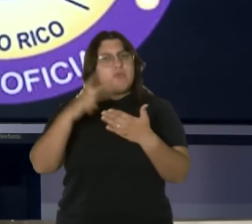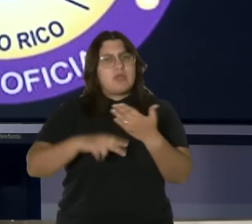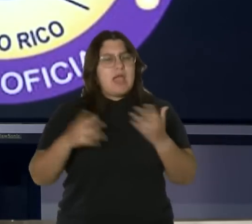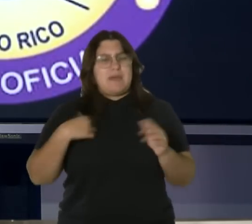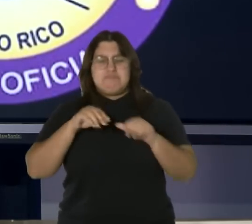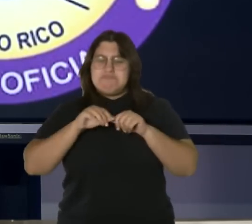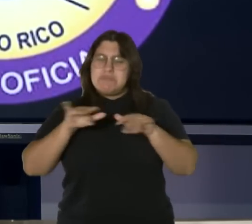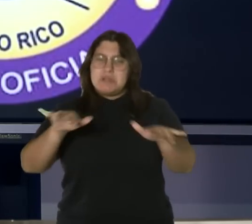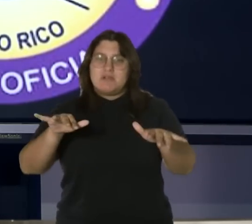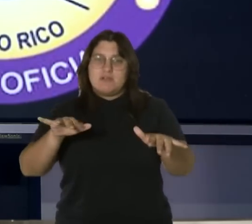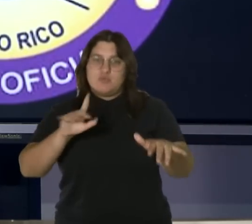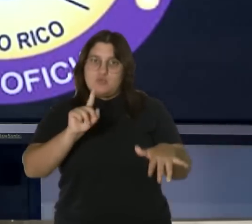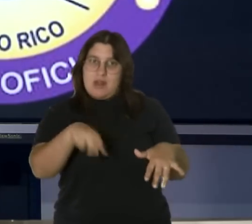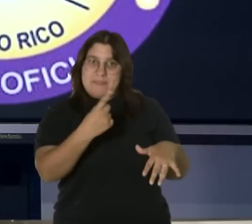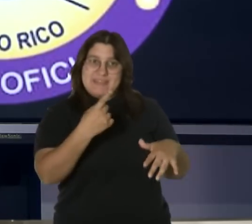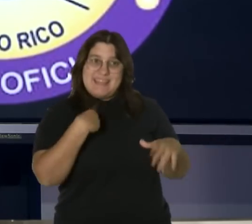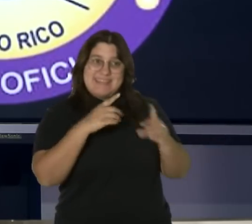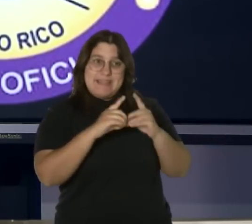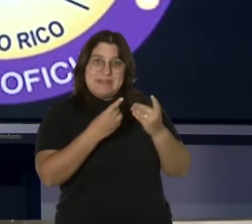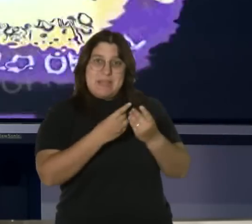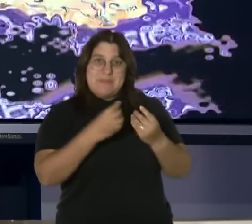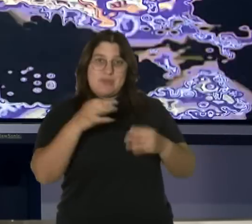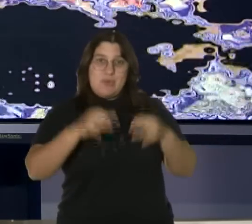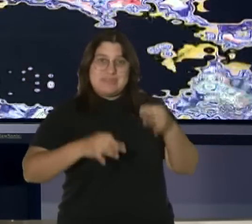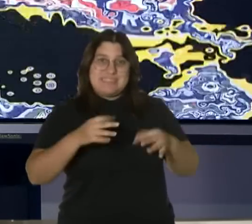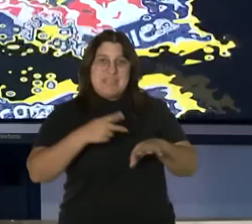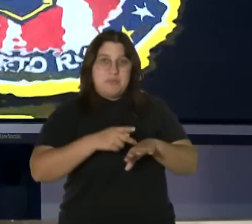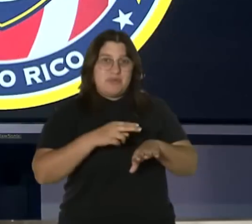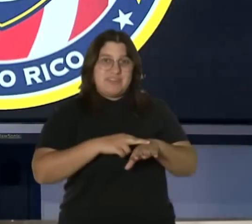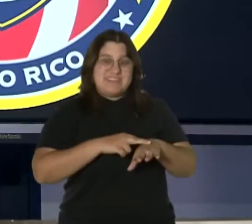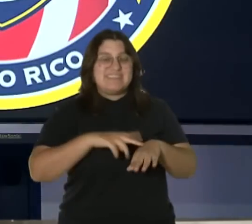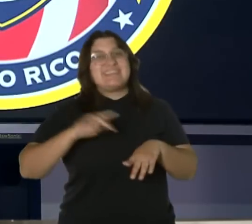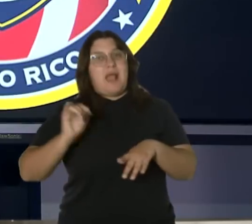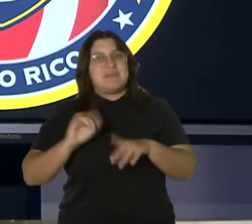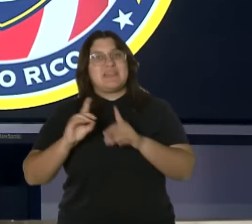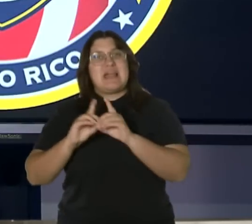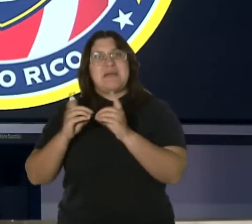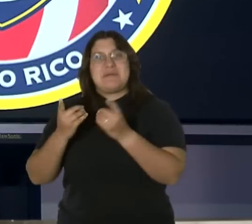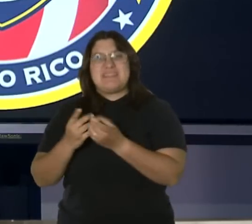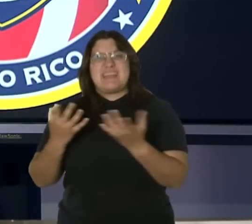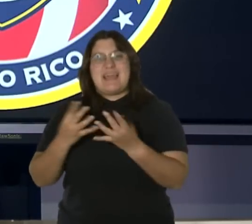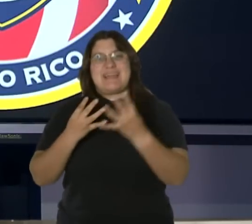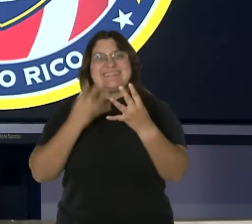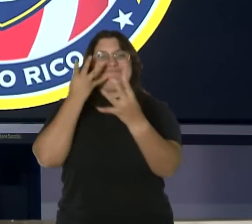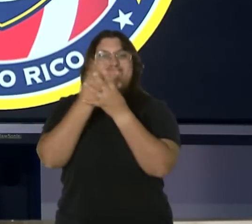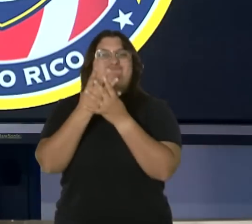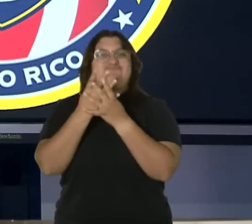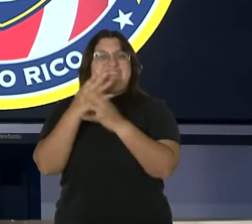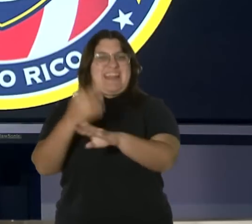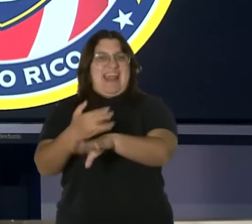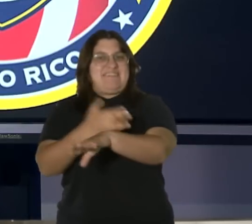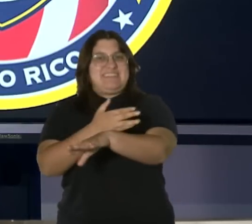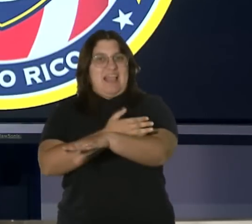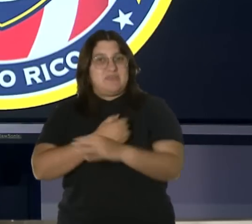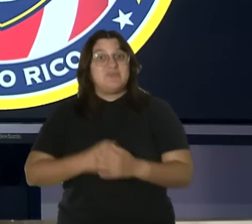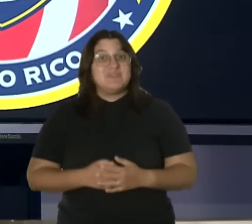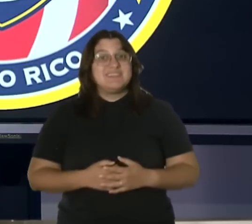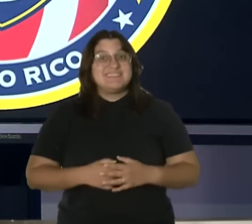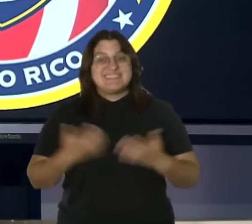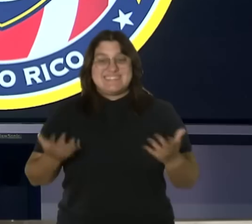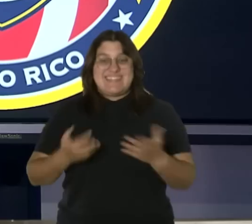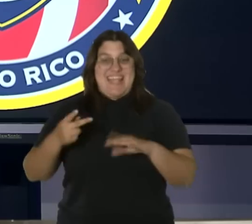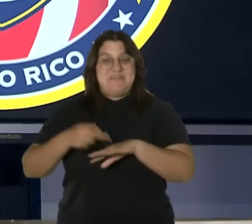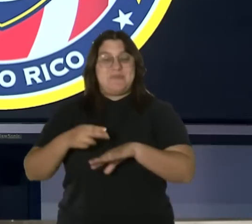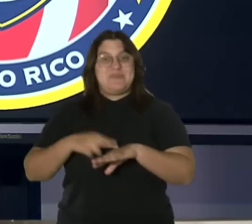pero no solamente tenemos al departamento de justicia de puerto sino también tenemos al departamento de corrección y rehabilitación aquí en